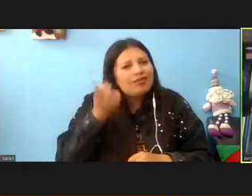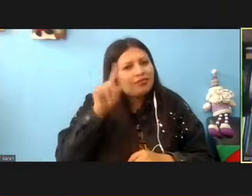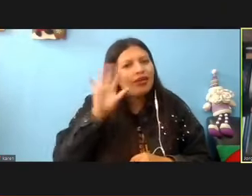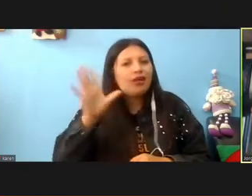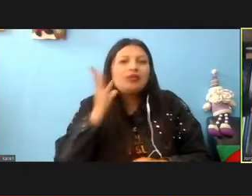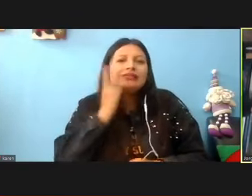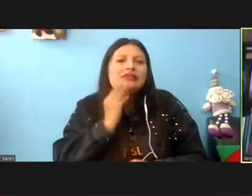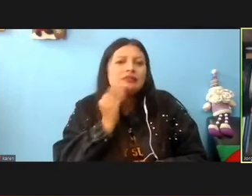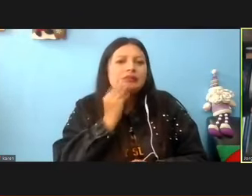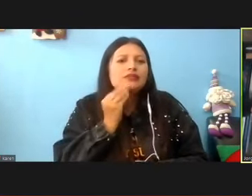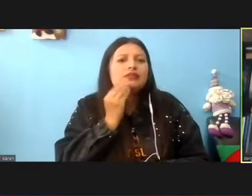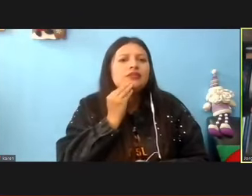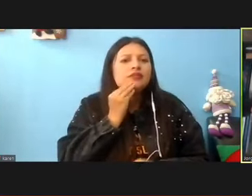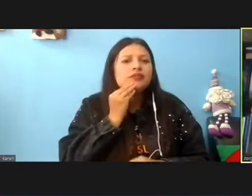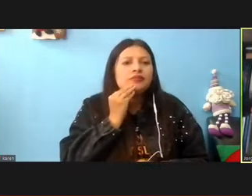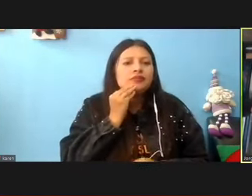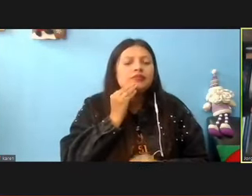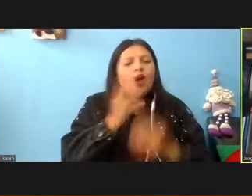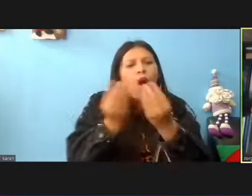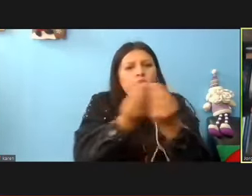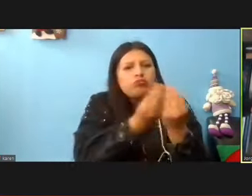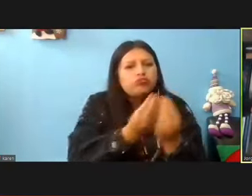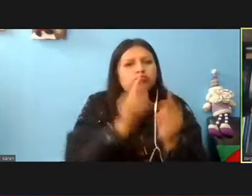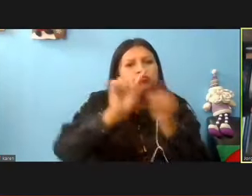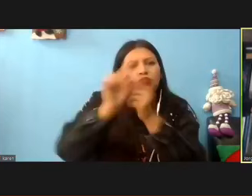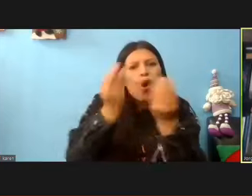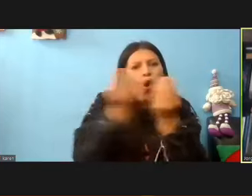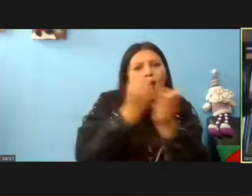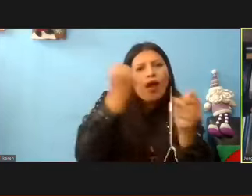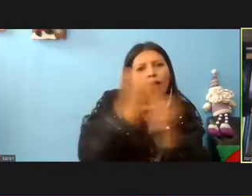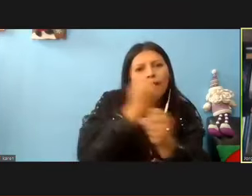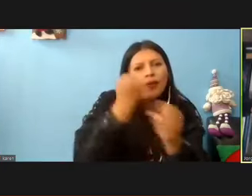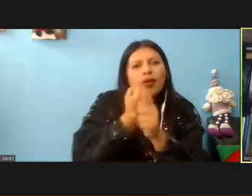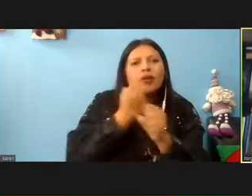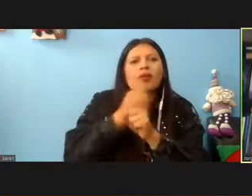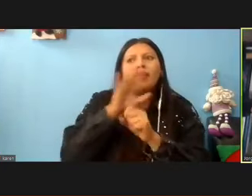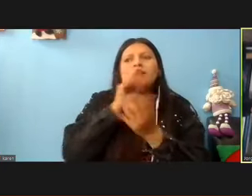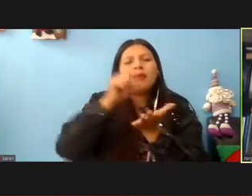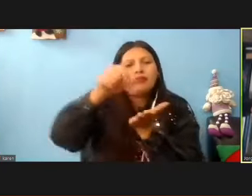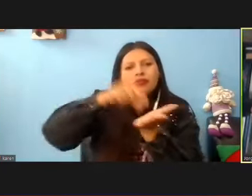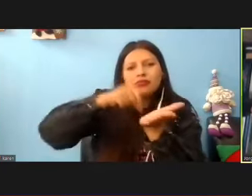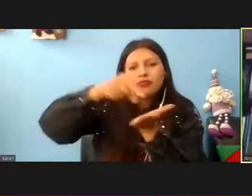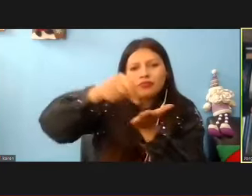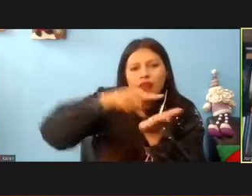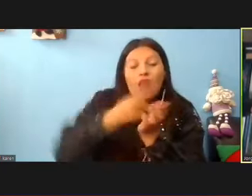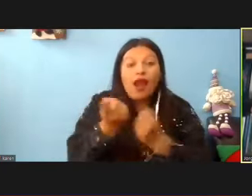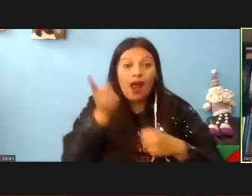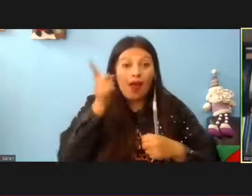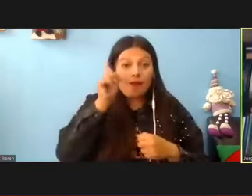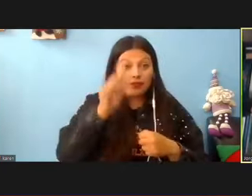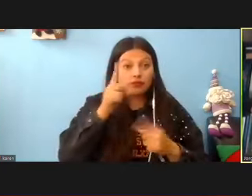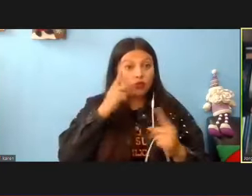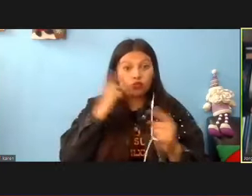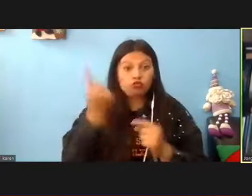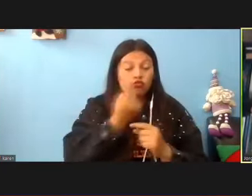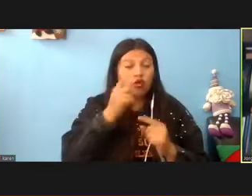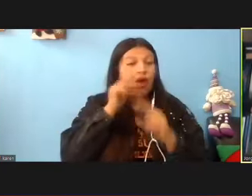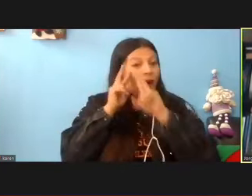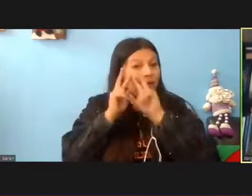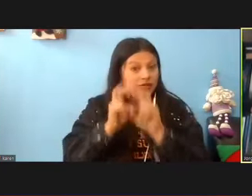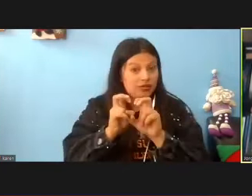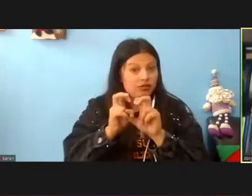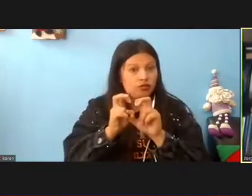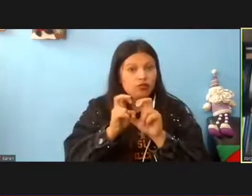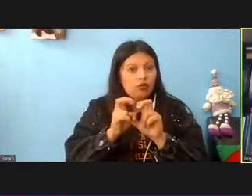experiencias de colectivos, grupos de trabajo, de semilleros, inclusive no solamente de investigadores